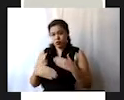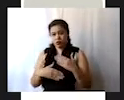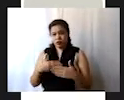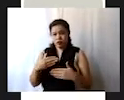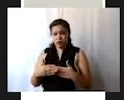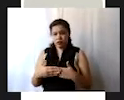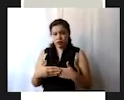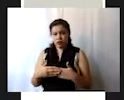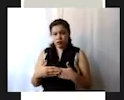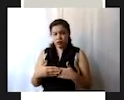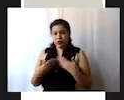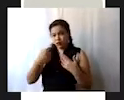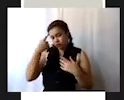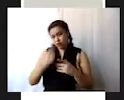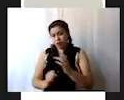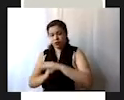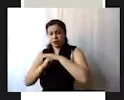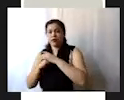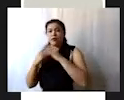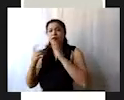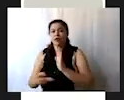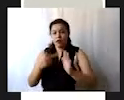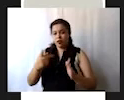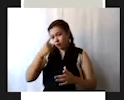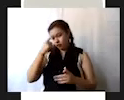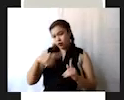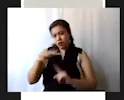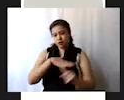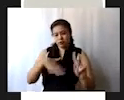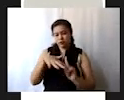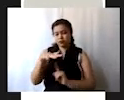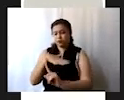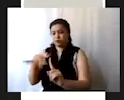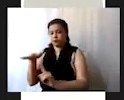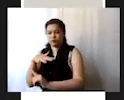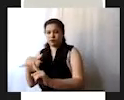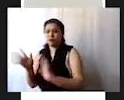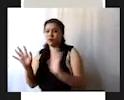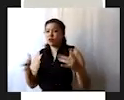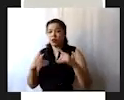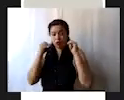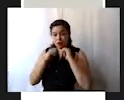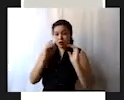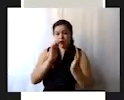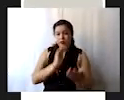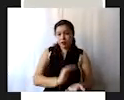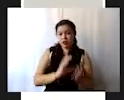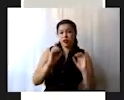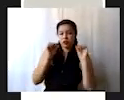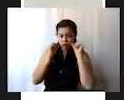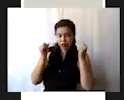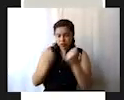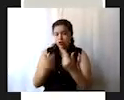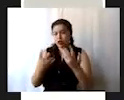hayan hacia la sostenibilidad, otra vez, en todos los sectores, no importando qué grande o pequeña sea una organización o un